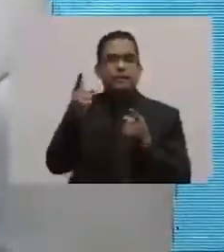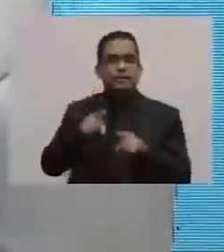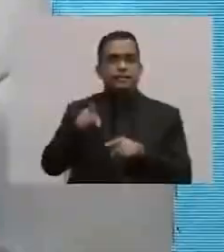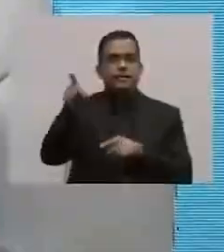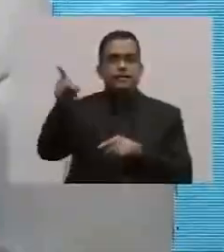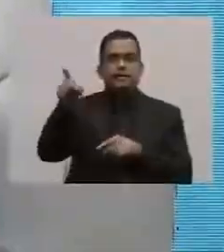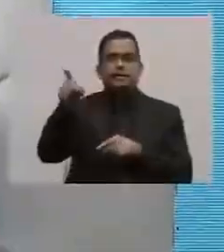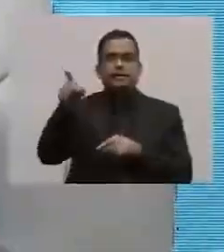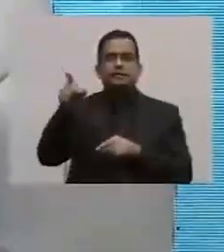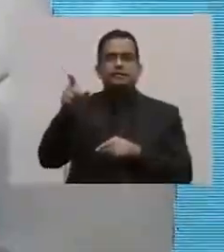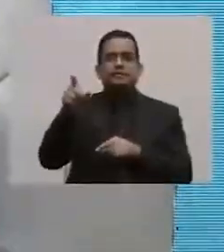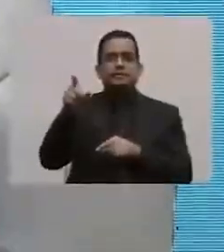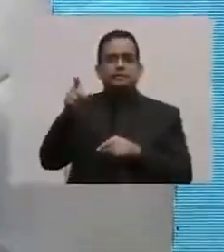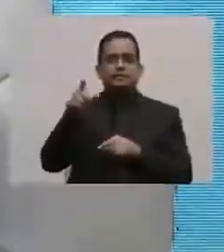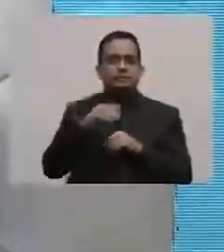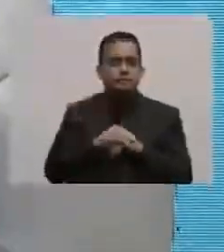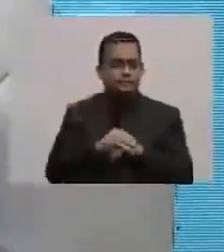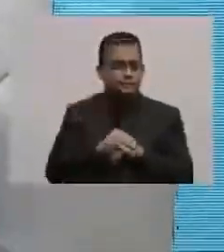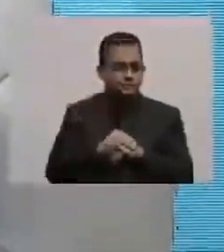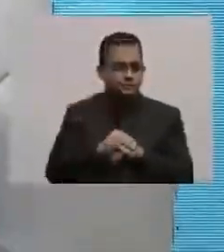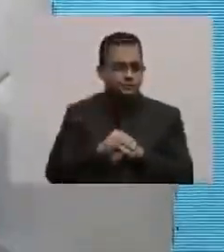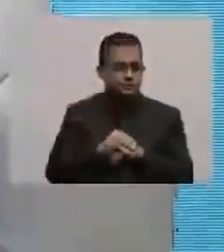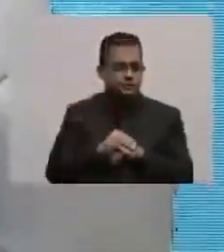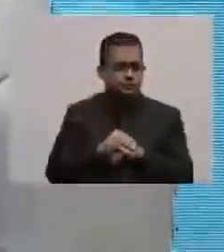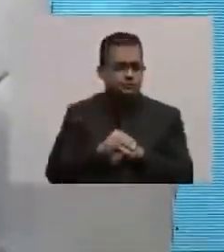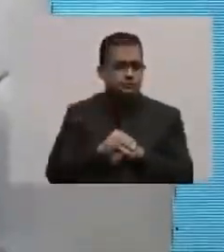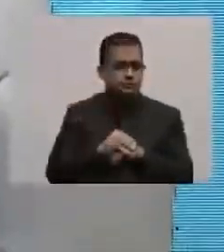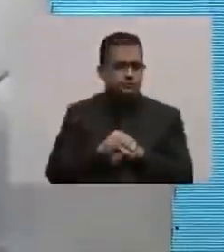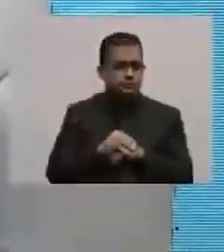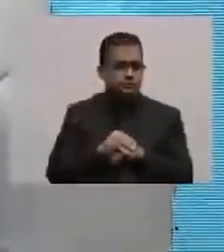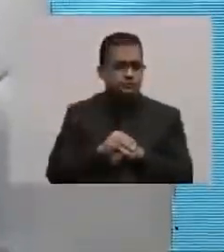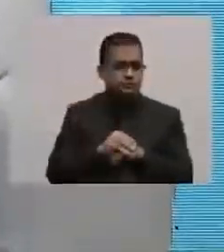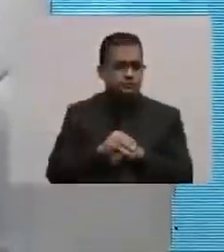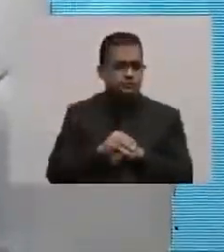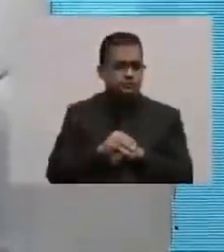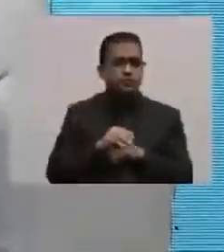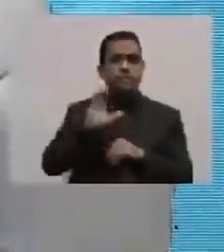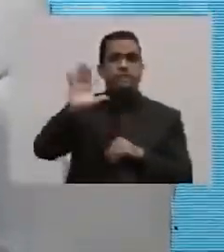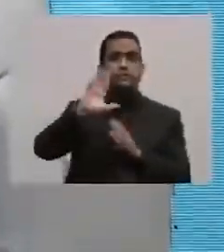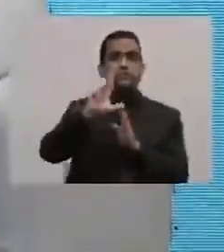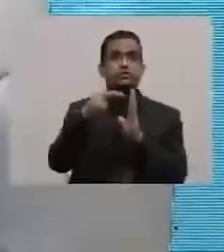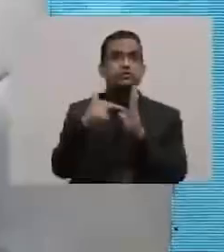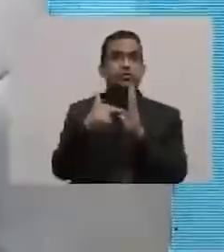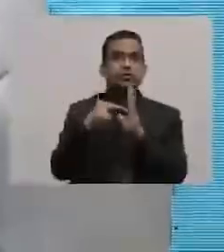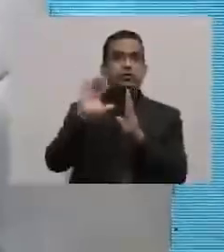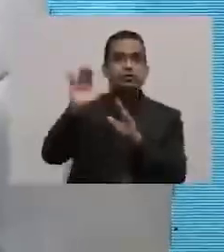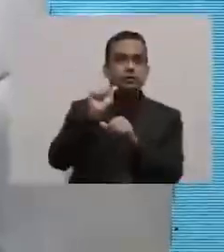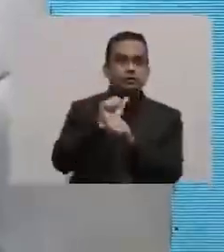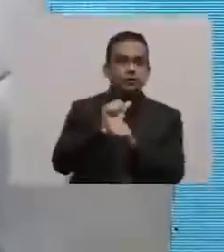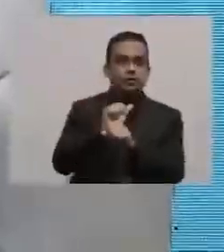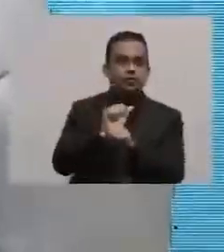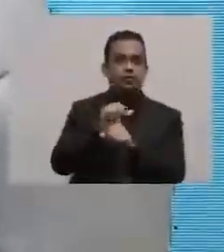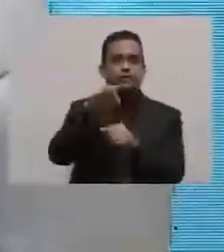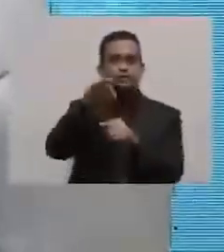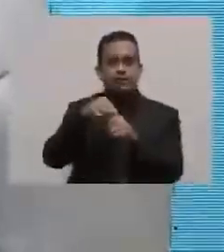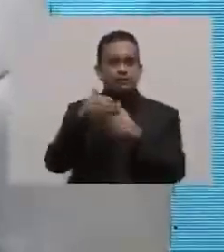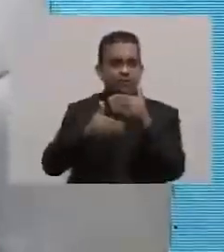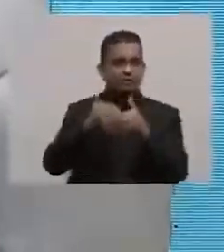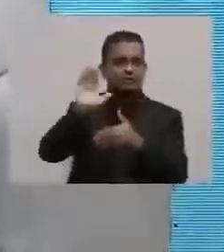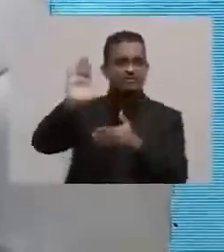para sacar a Pinochet, aquel plebiscito. Yo creo que es muy aleccionador del rol que jugaron las autoridades